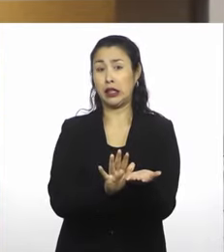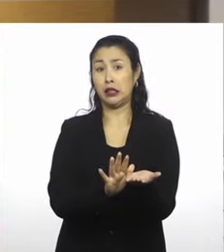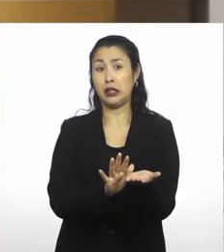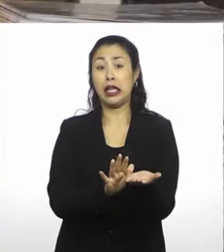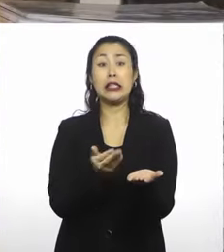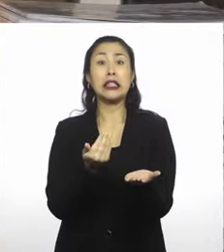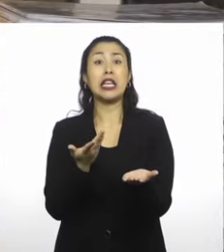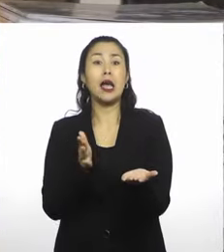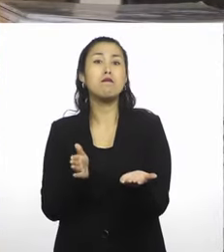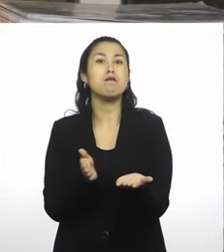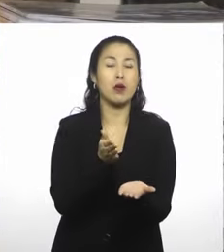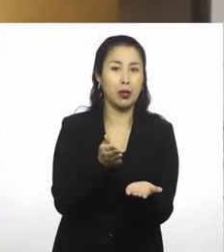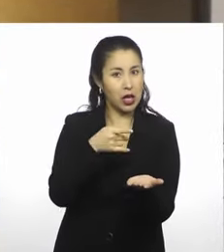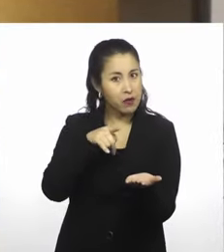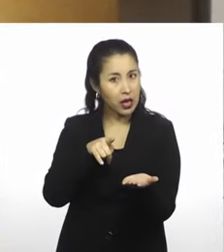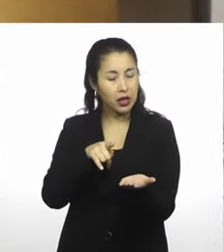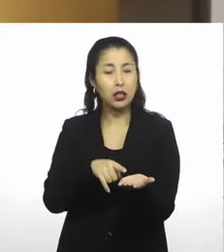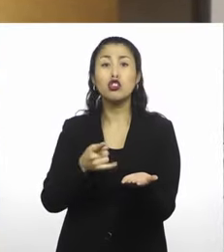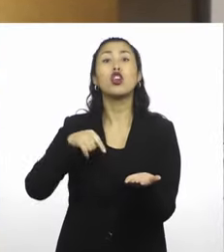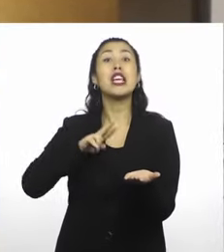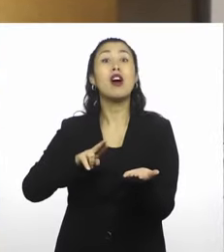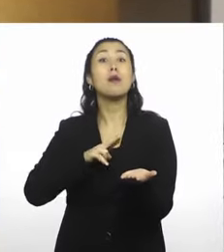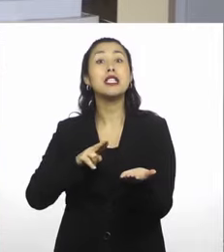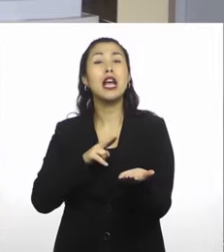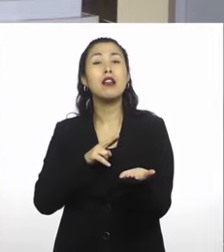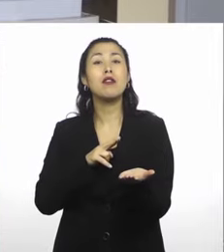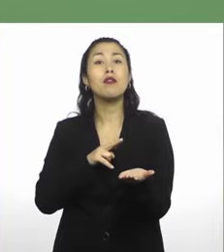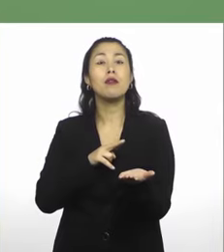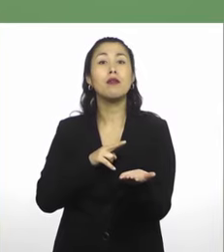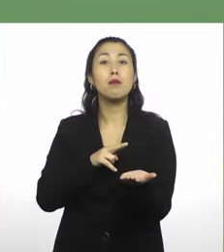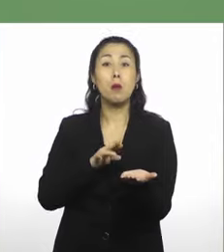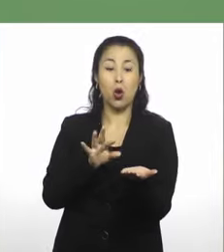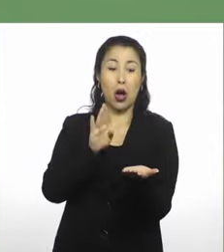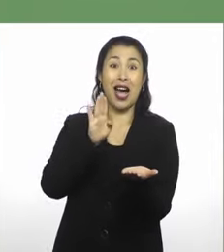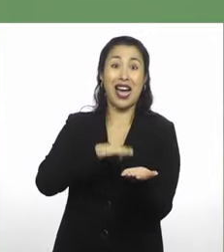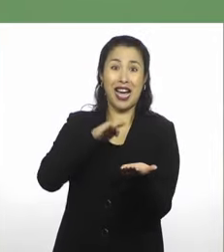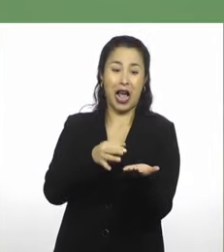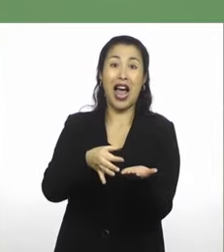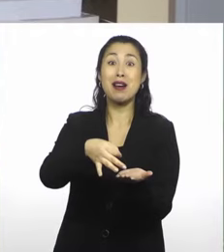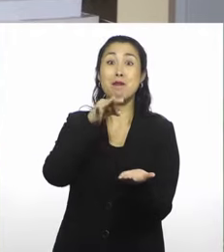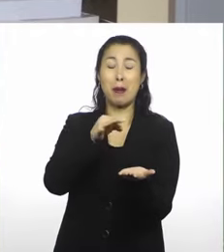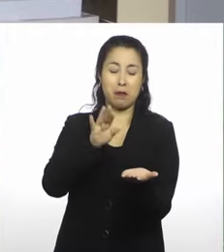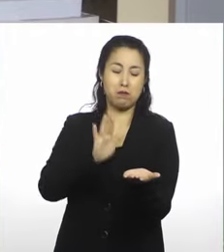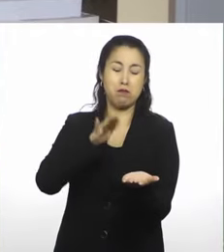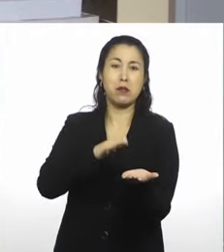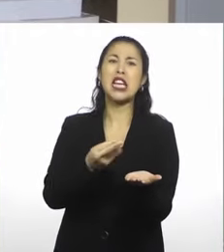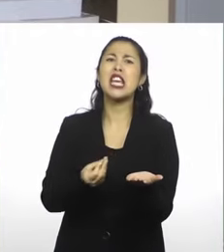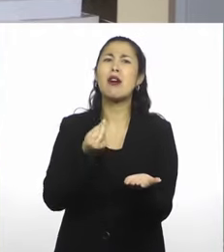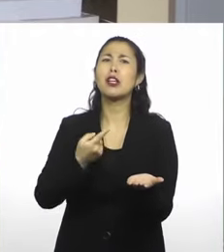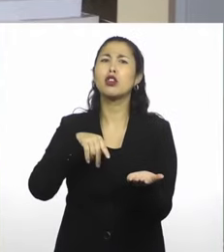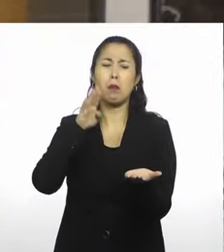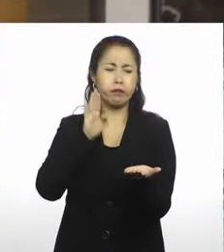movimiento. ¿Qué vamos a hacer nosotros? Vamos a golpear la carta. ¿Qué creen ustedes que va a pasar si golpeamos la carta y la